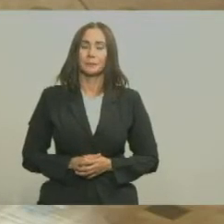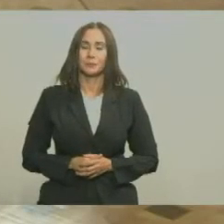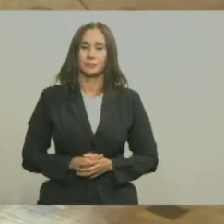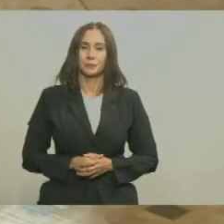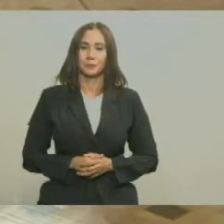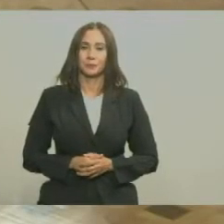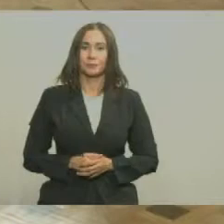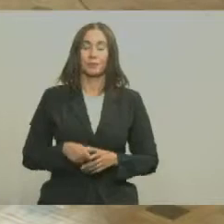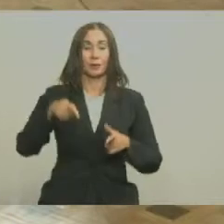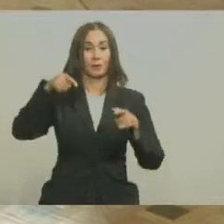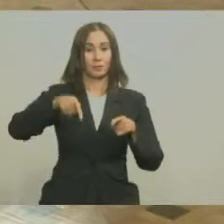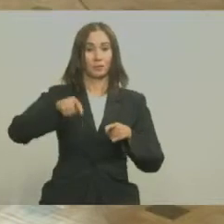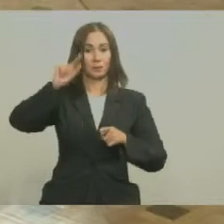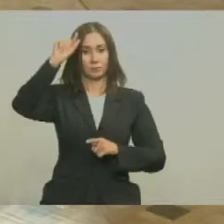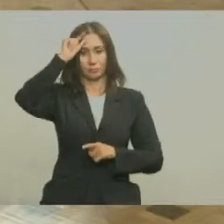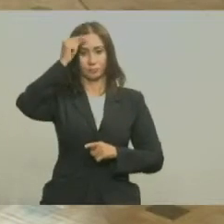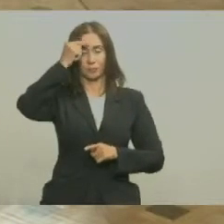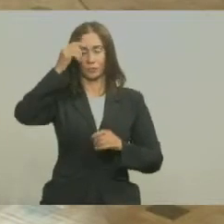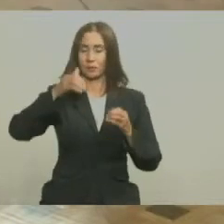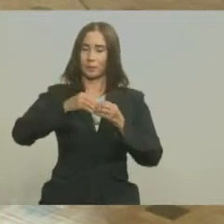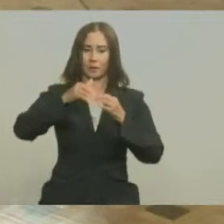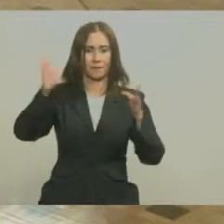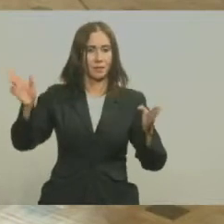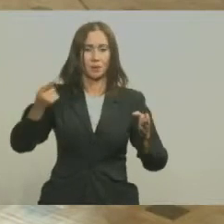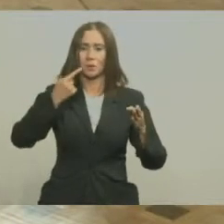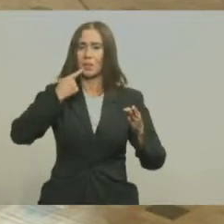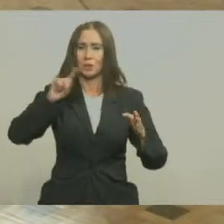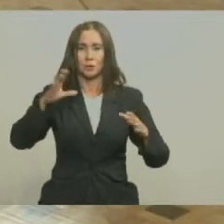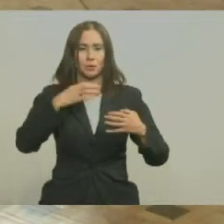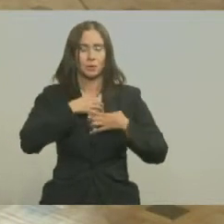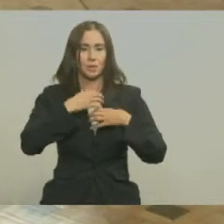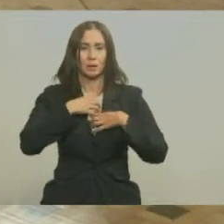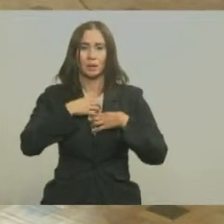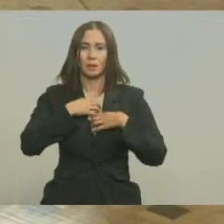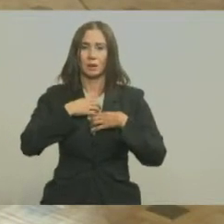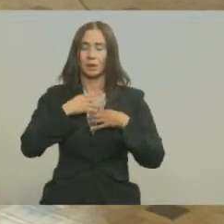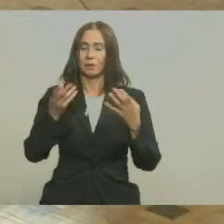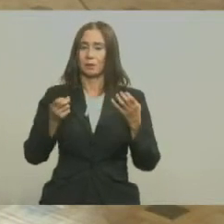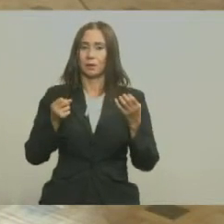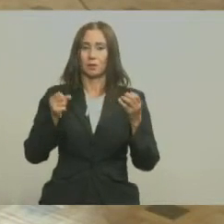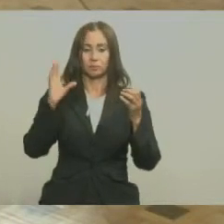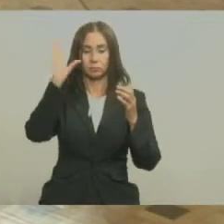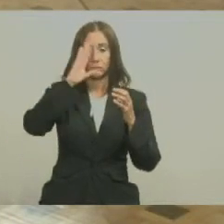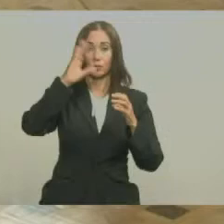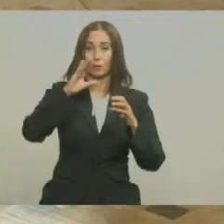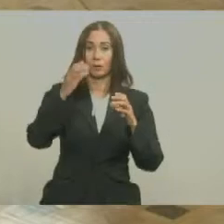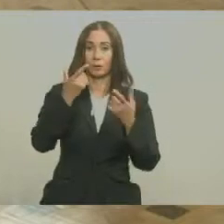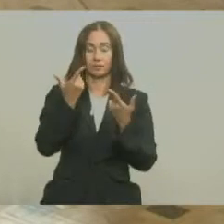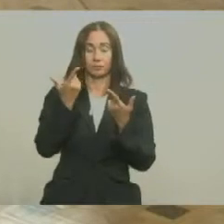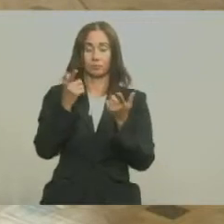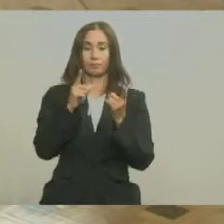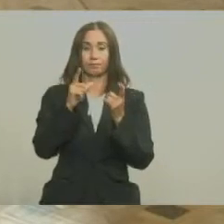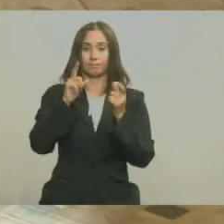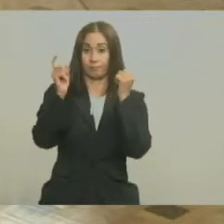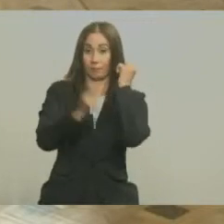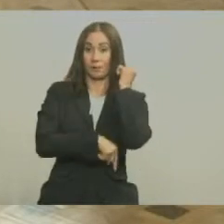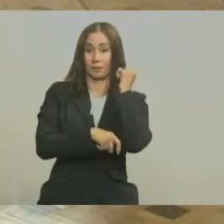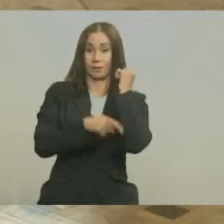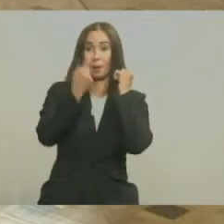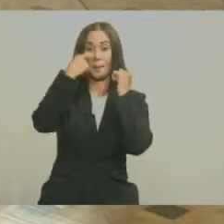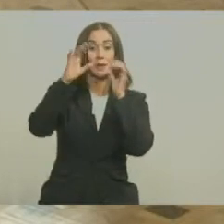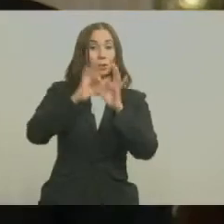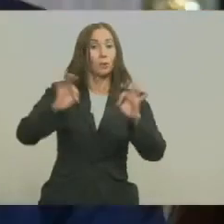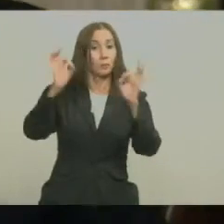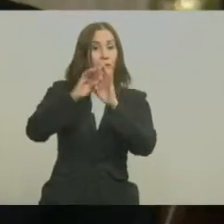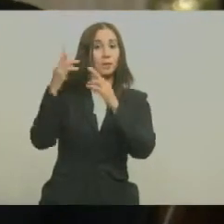nosotros, este gobierno está abierto a cualquier denuncia y a actuar. Lo importante es que sean responsables